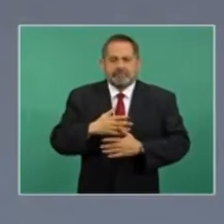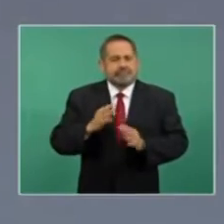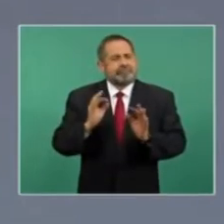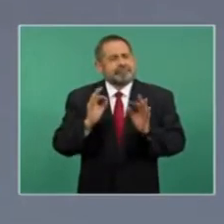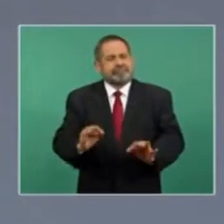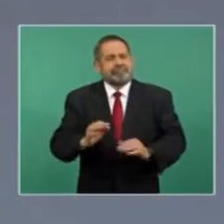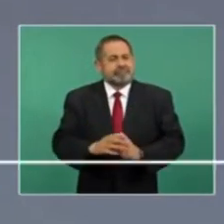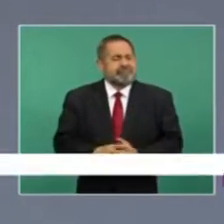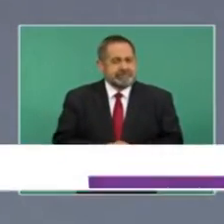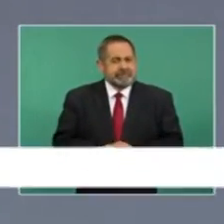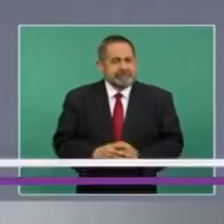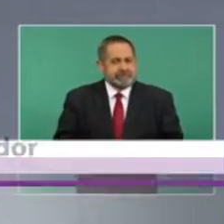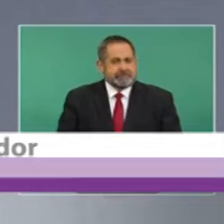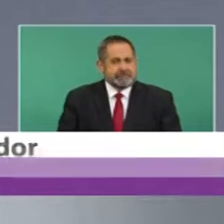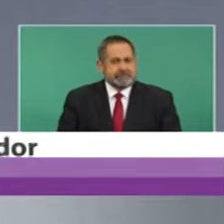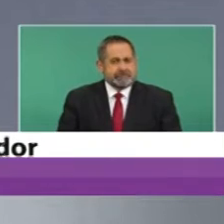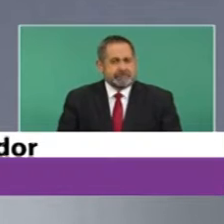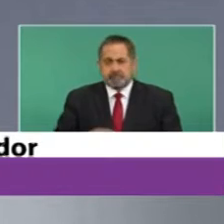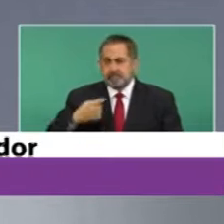estamos